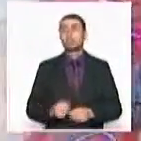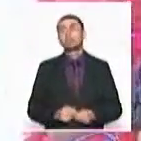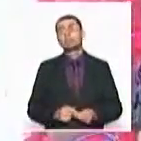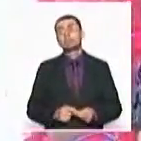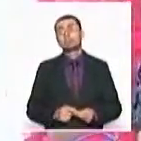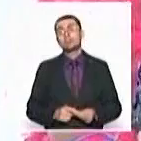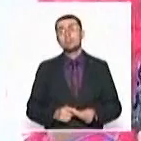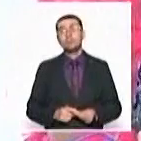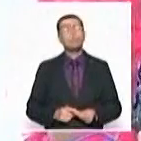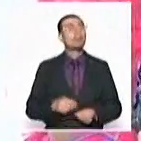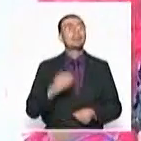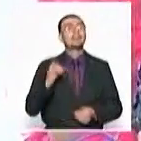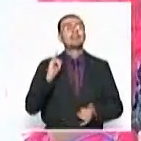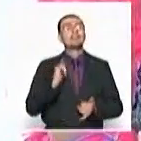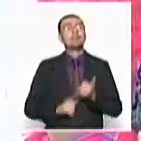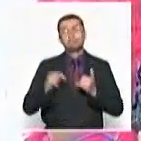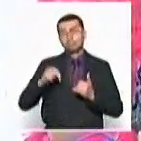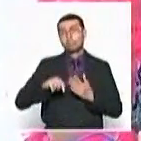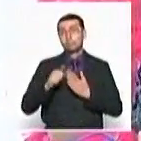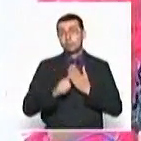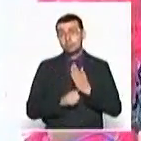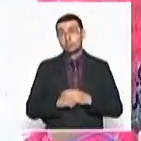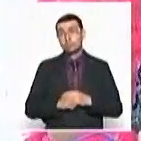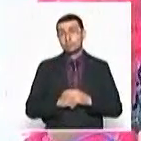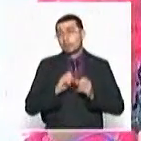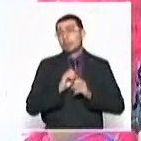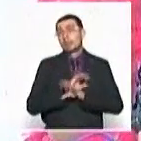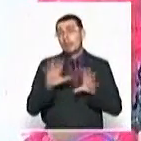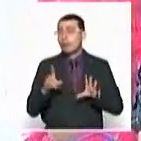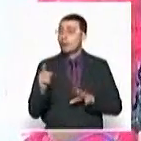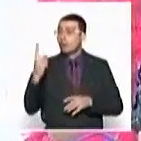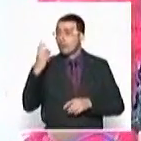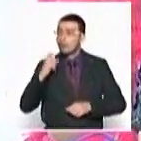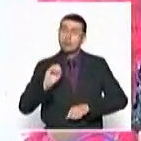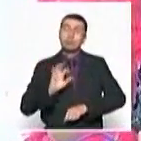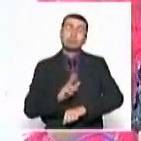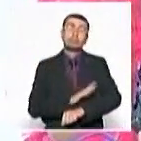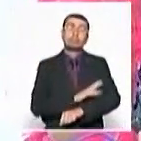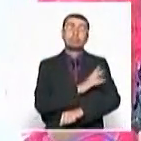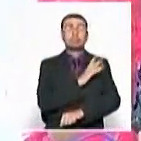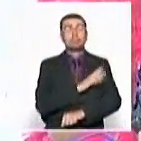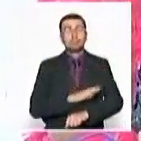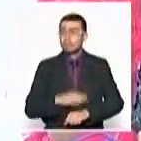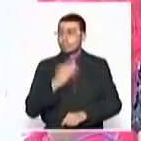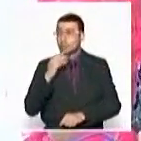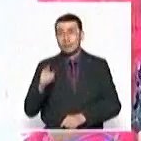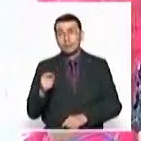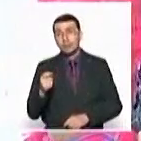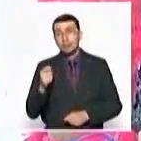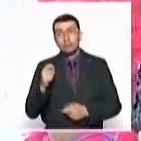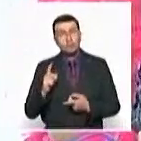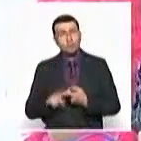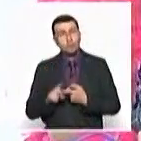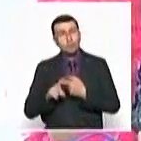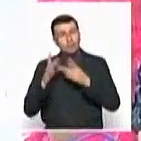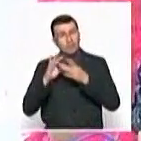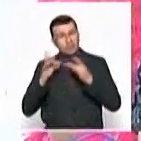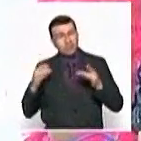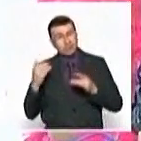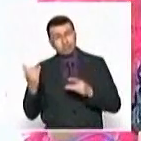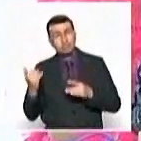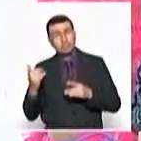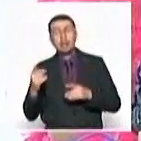nosotros llegamos al final de este programa. Claro que queda el villancico, hemos reemplazado también las píldoras de optimismo estos días para